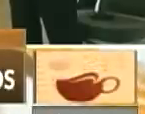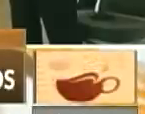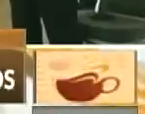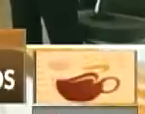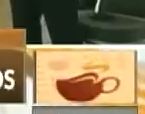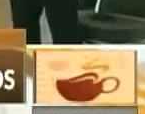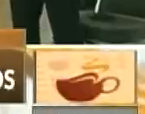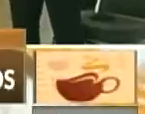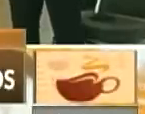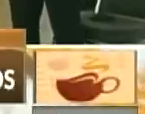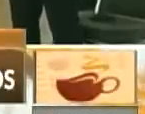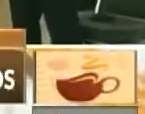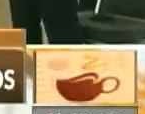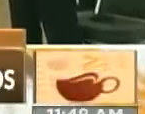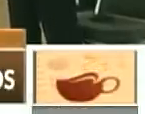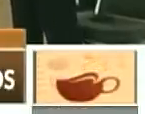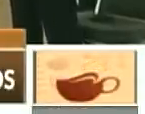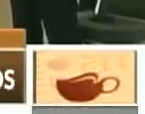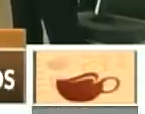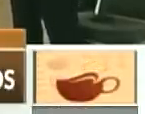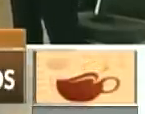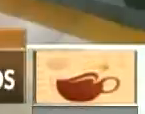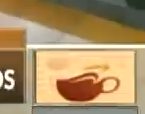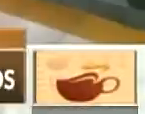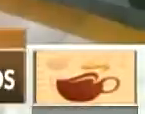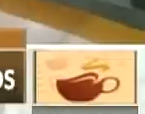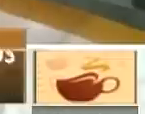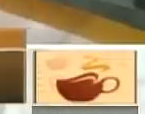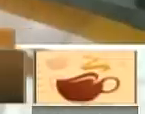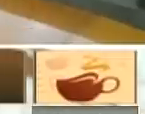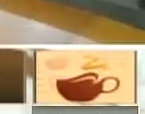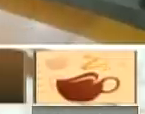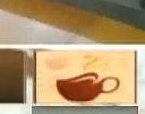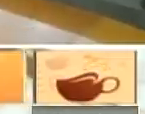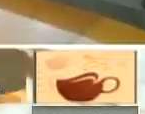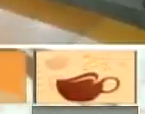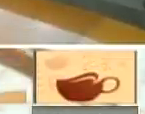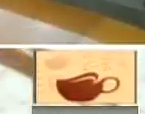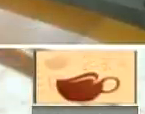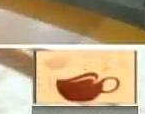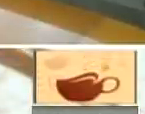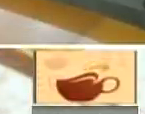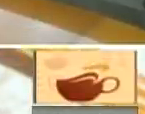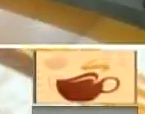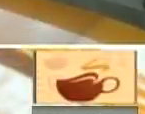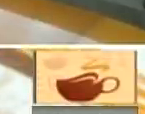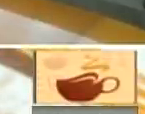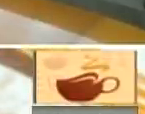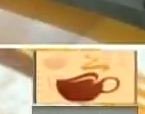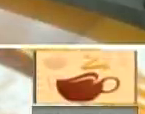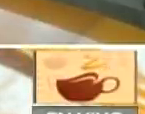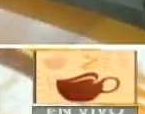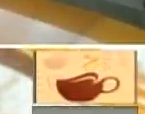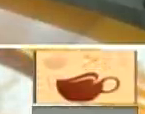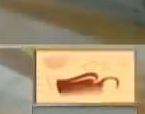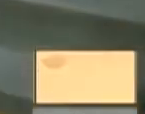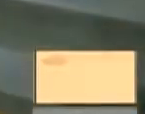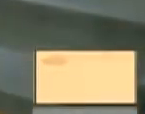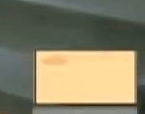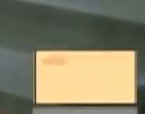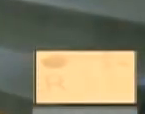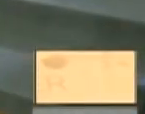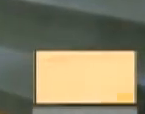Bien, vamos ahora a la sede principal del ente comicial, donde se hace entonces la presentación formal del sistema de votación. Ahí están entrando